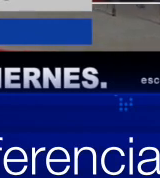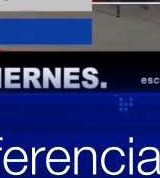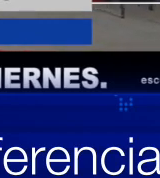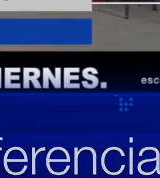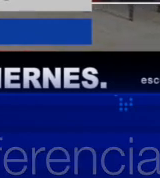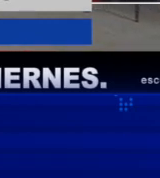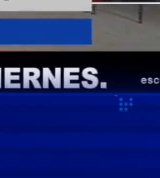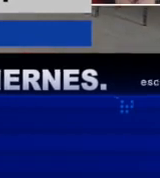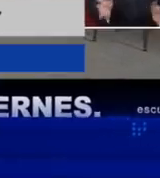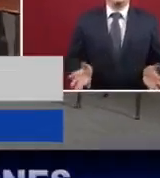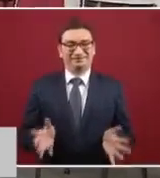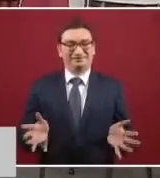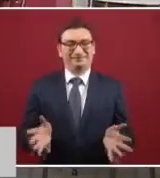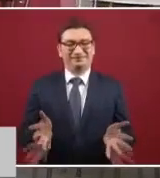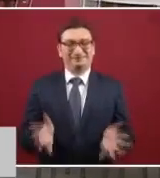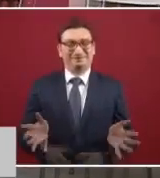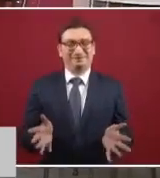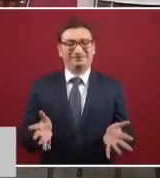Ánimo, ánimo.